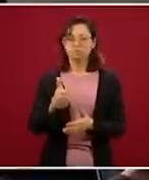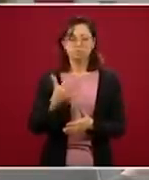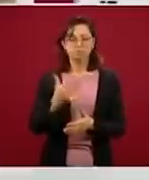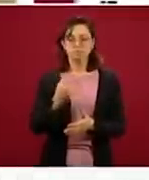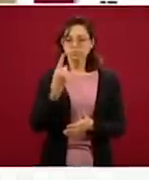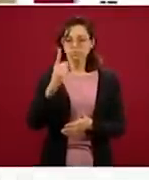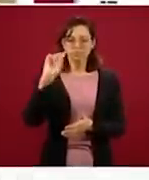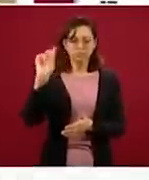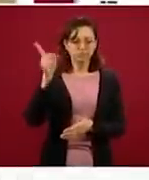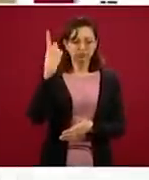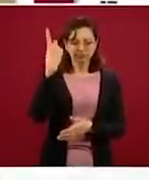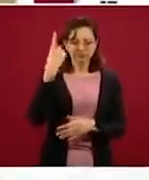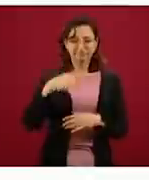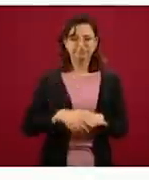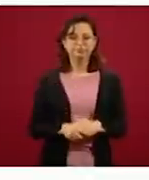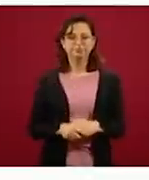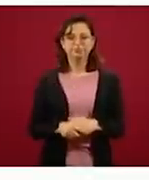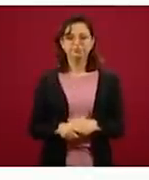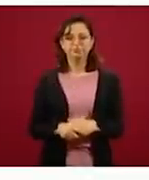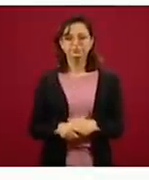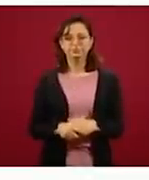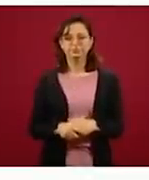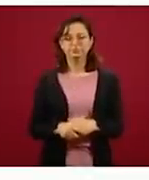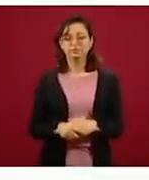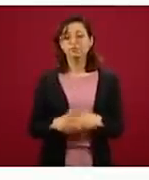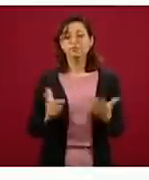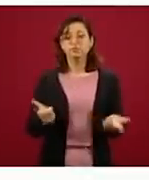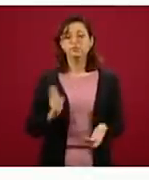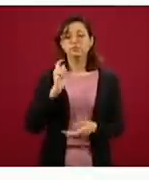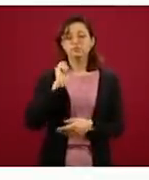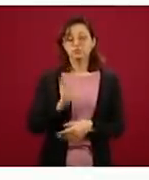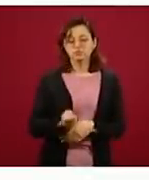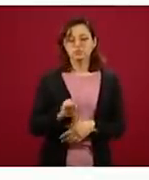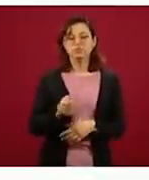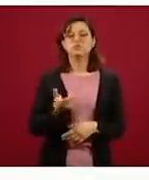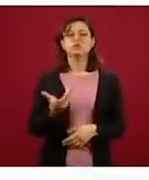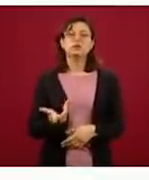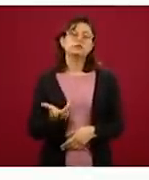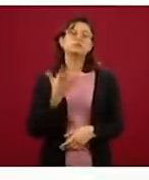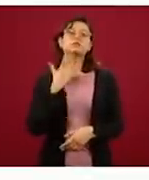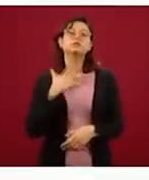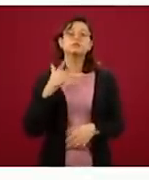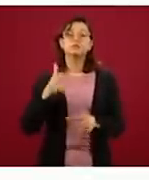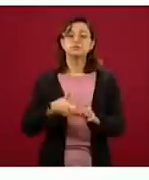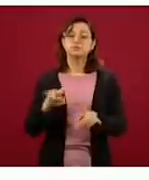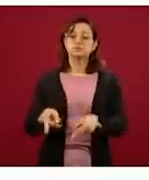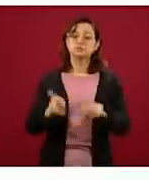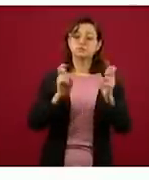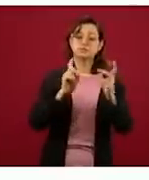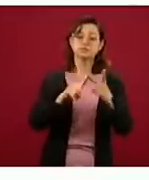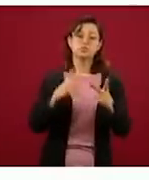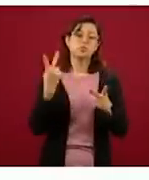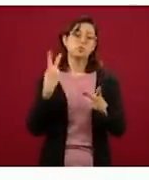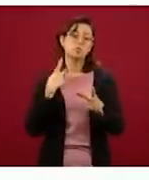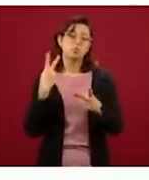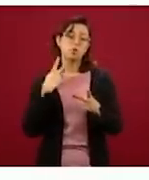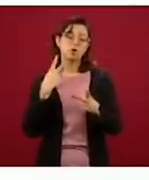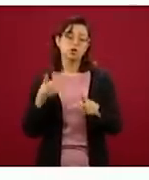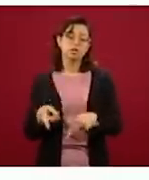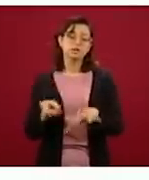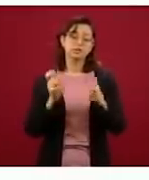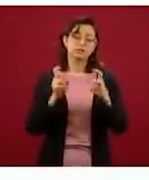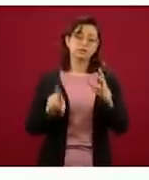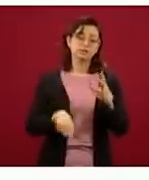52,096,051 dólares. Bajo este planteamiento diría que es básicamente robo de hidrocarburo, corrupción política, trata y tráfico de